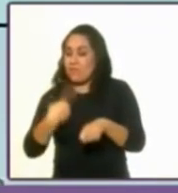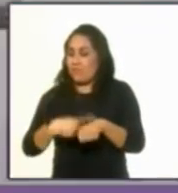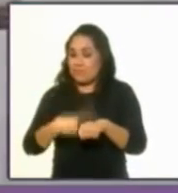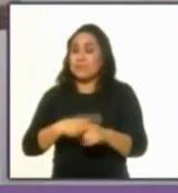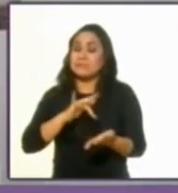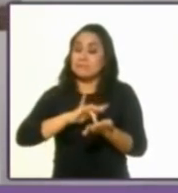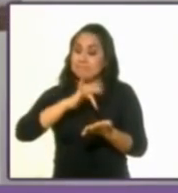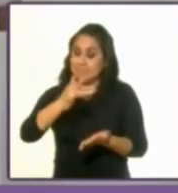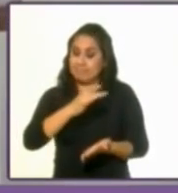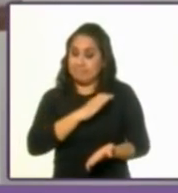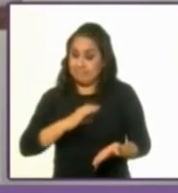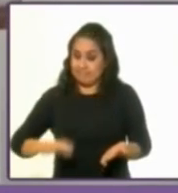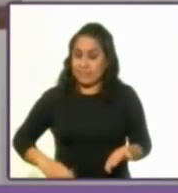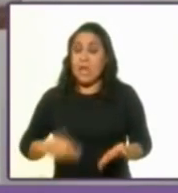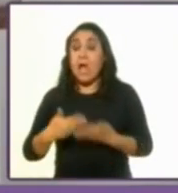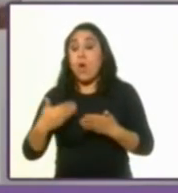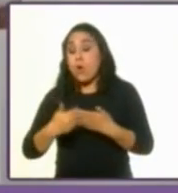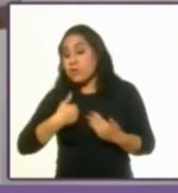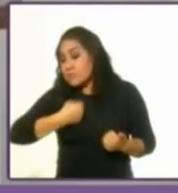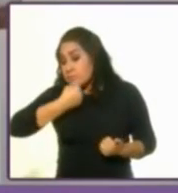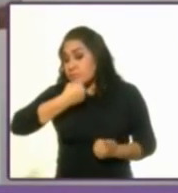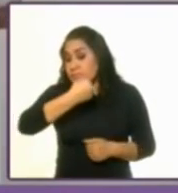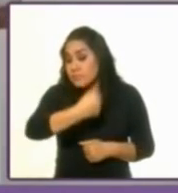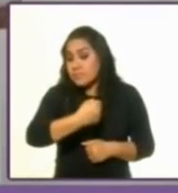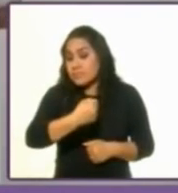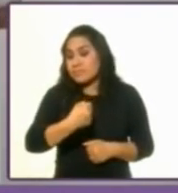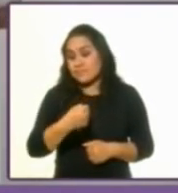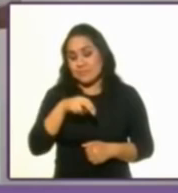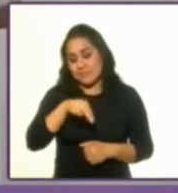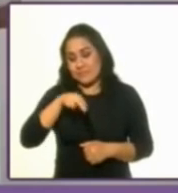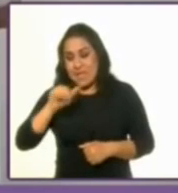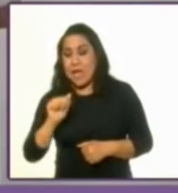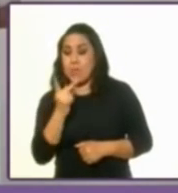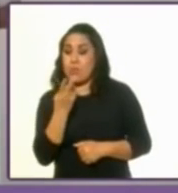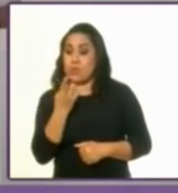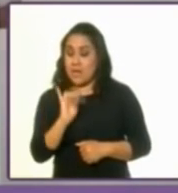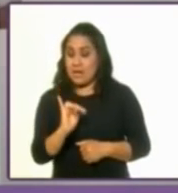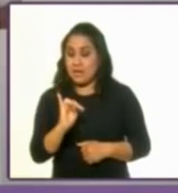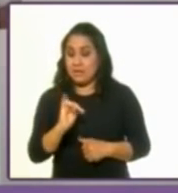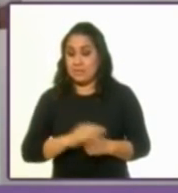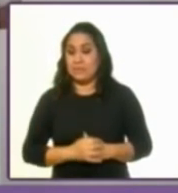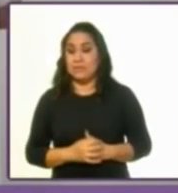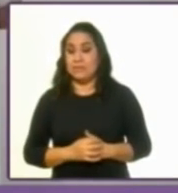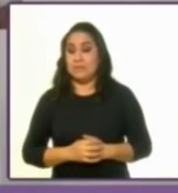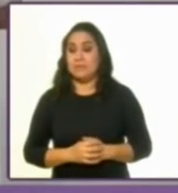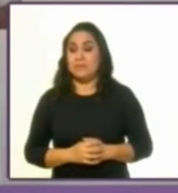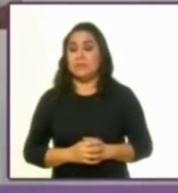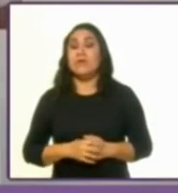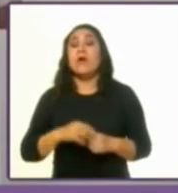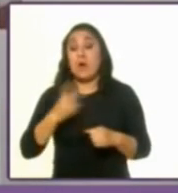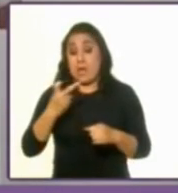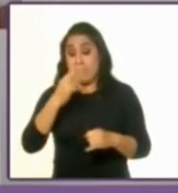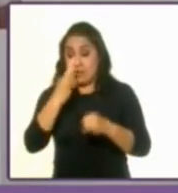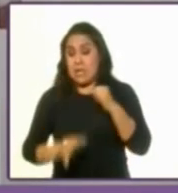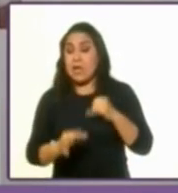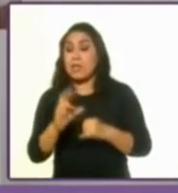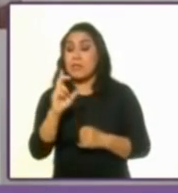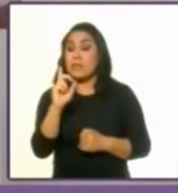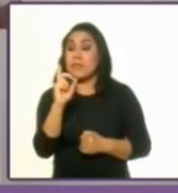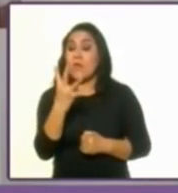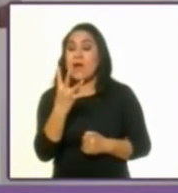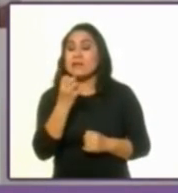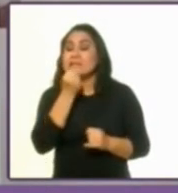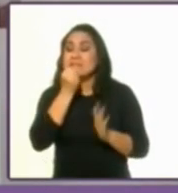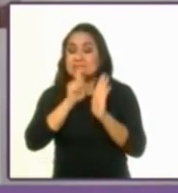candidata y tiene el uso de la palabra la candidata de nueva alianza purificación carpinteyro los últimos 34